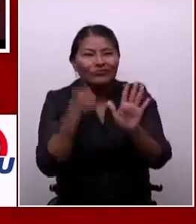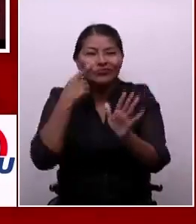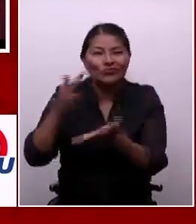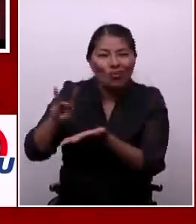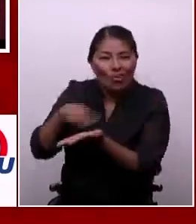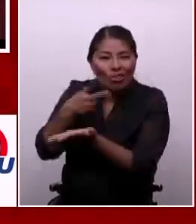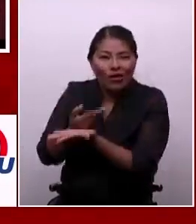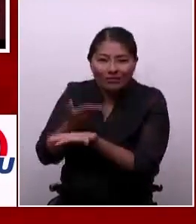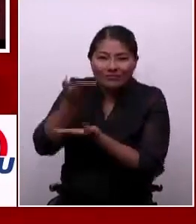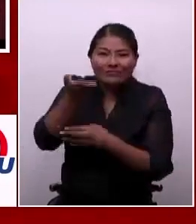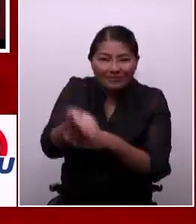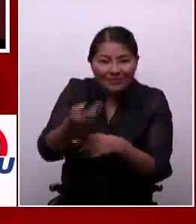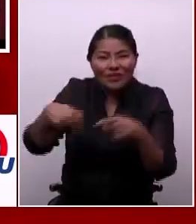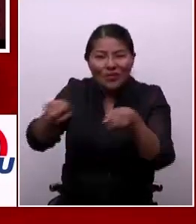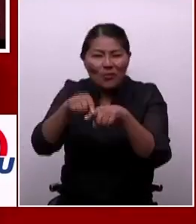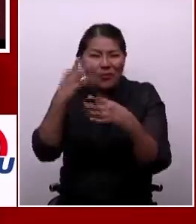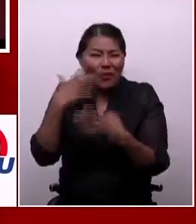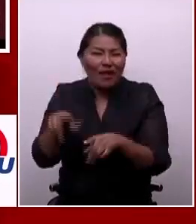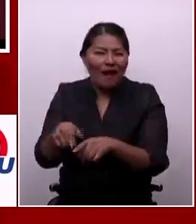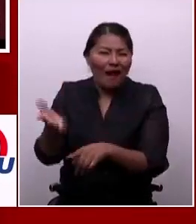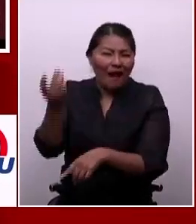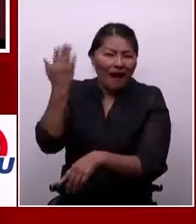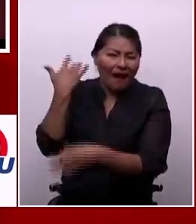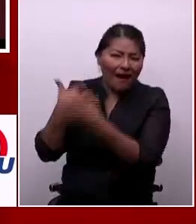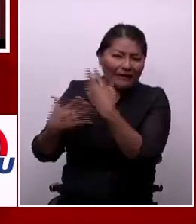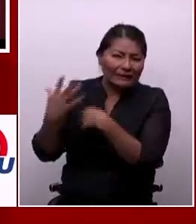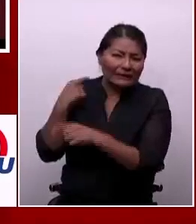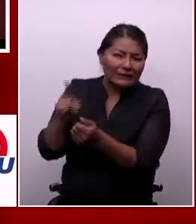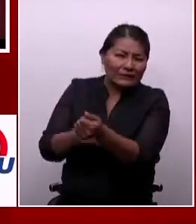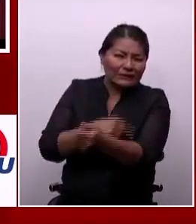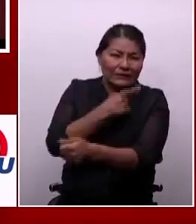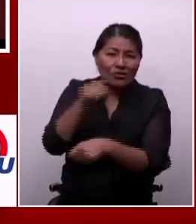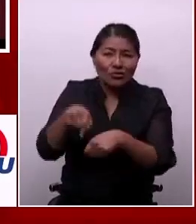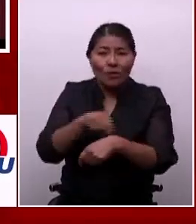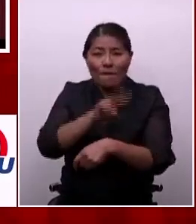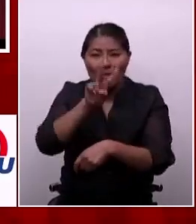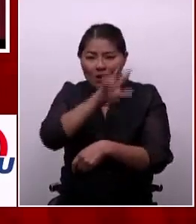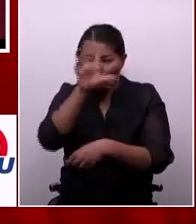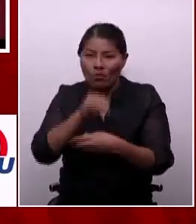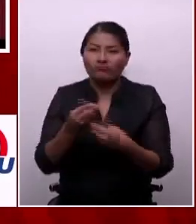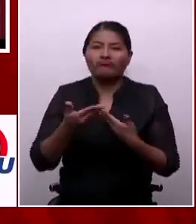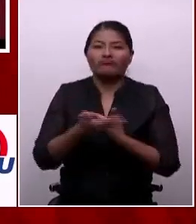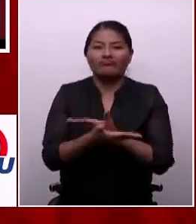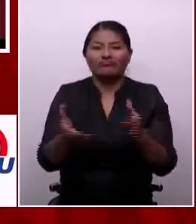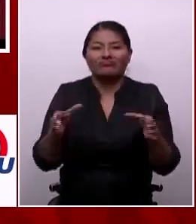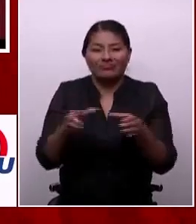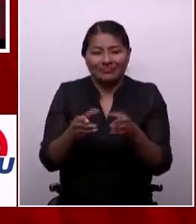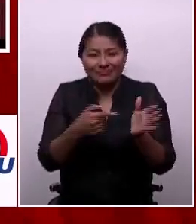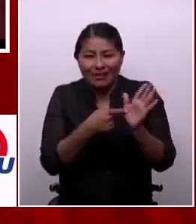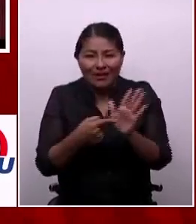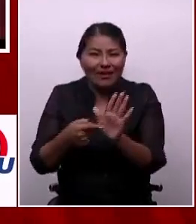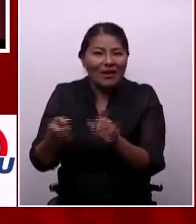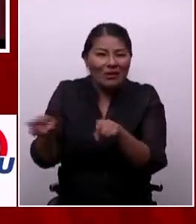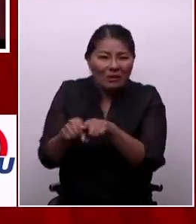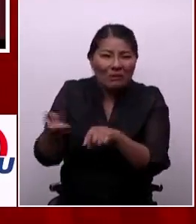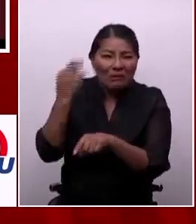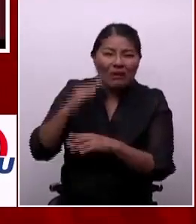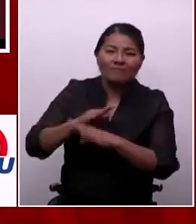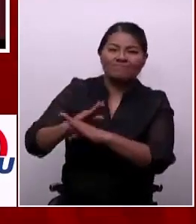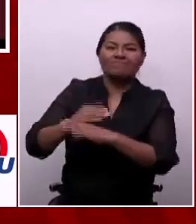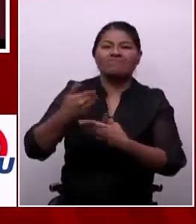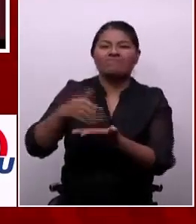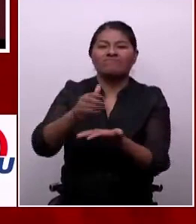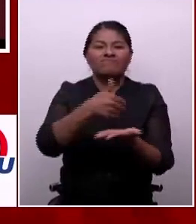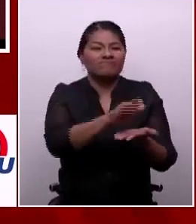las danzas tradicionales tan importantes que tenemos en nuestra ciudad y sin embargo son expulsados por el serenaje les